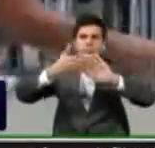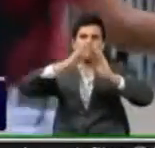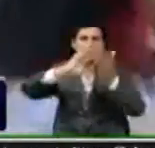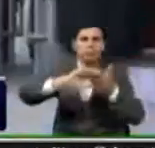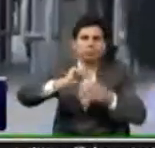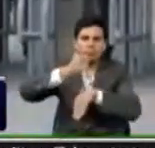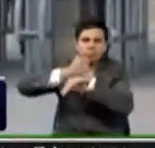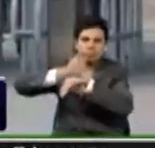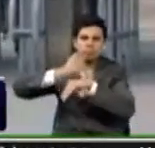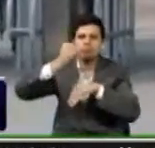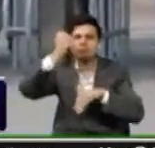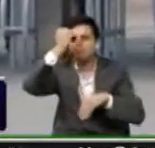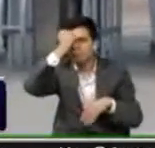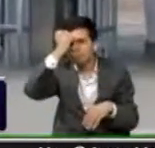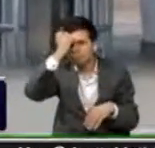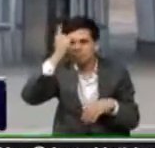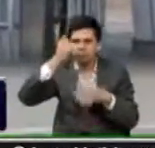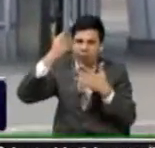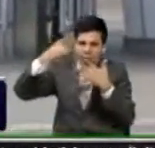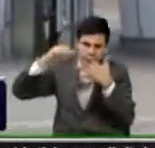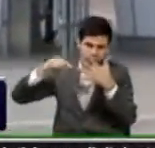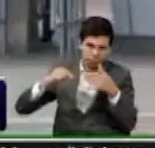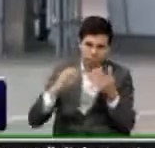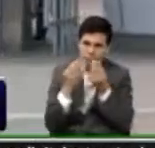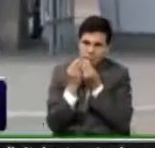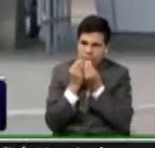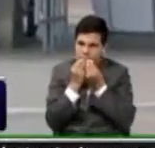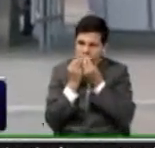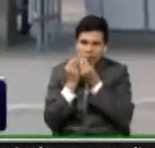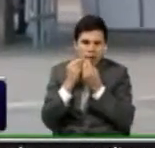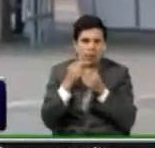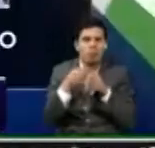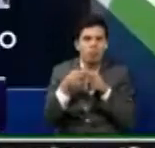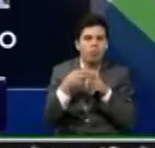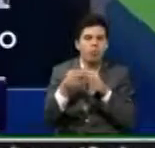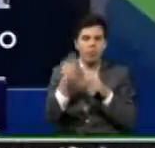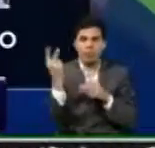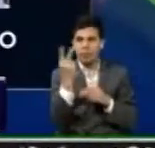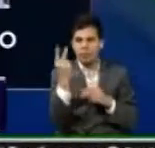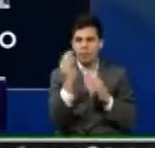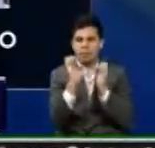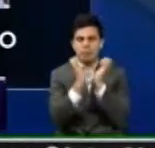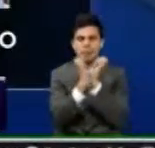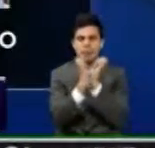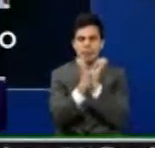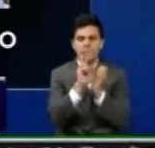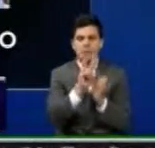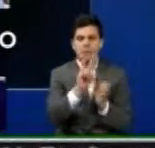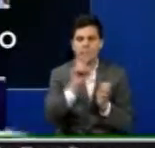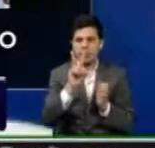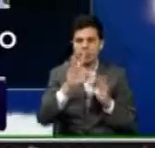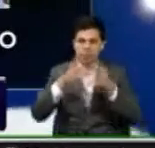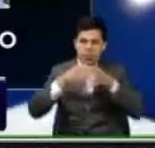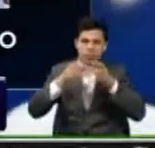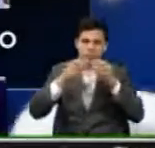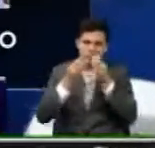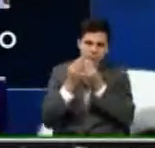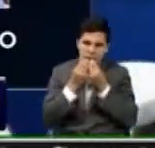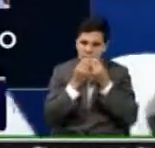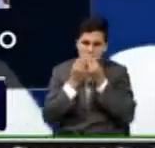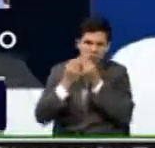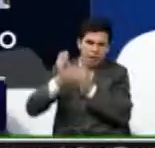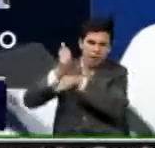directivas para que a más tardar el viernes 22 de mayo que sesiona el consejo superior de manera